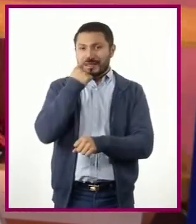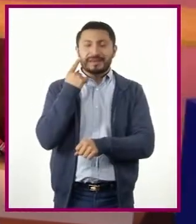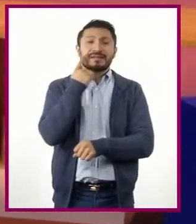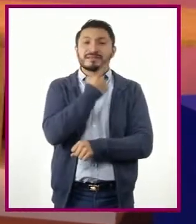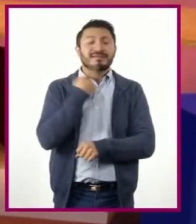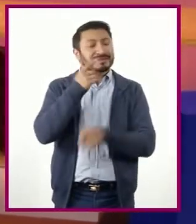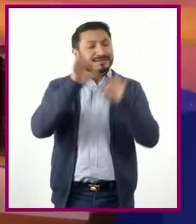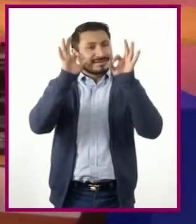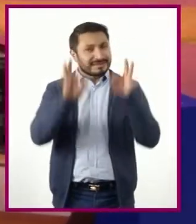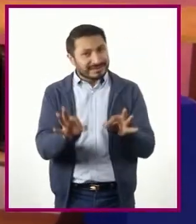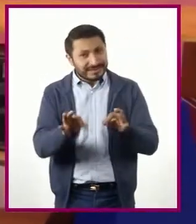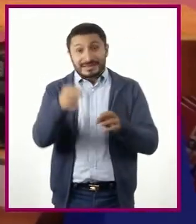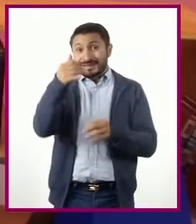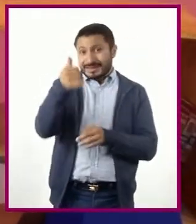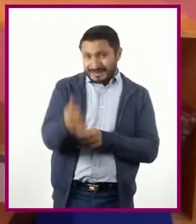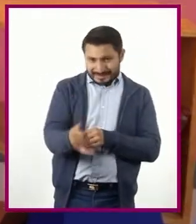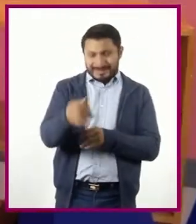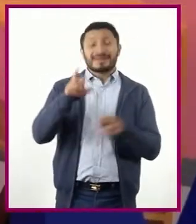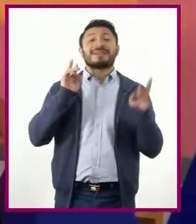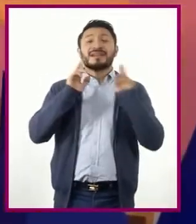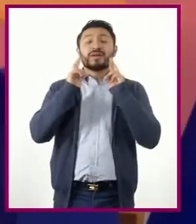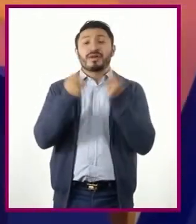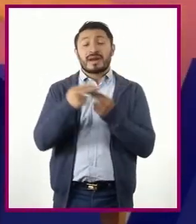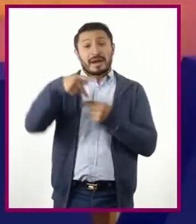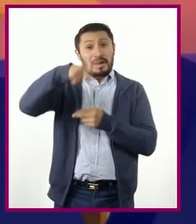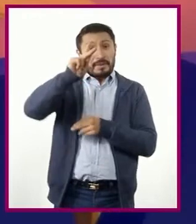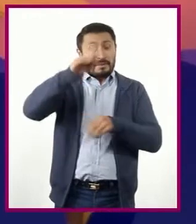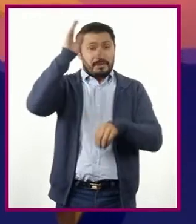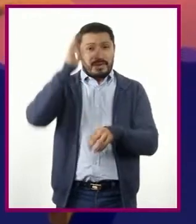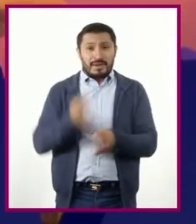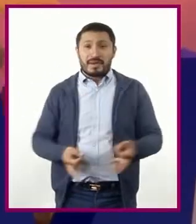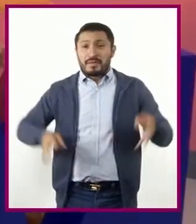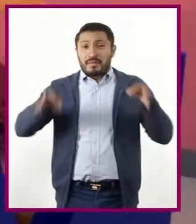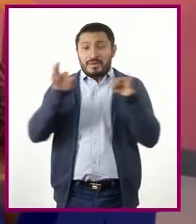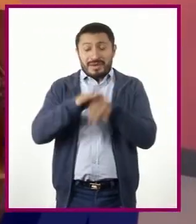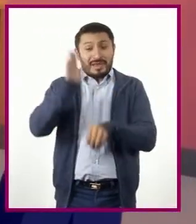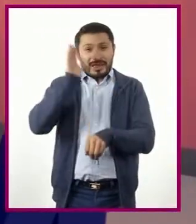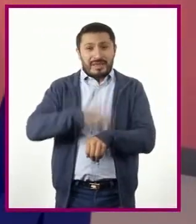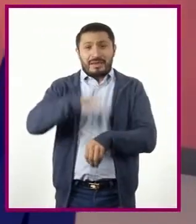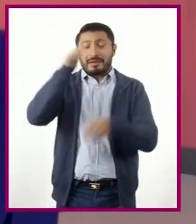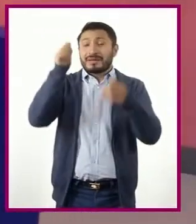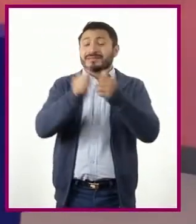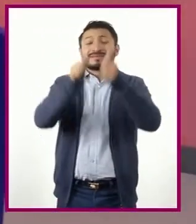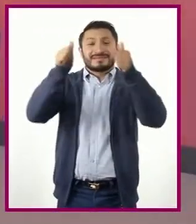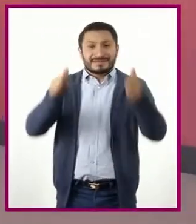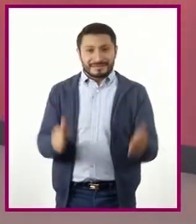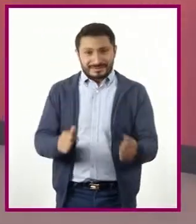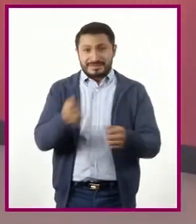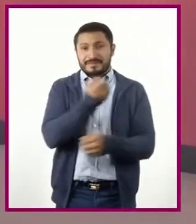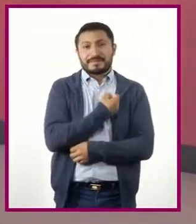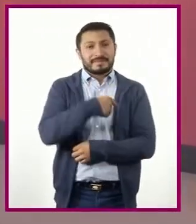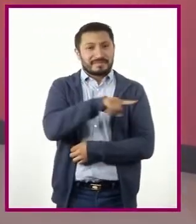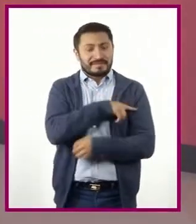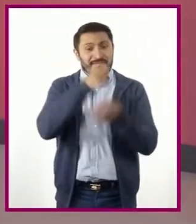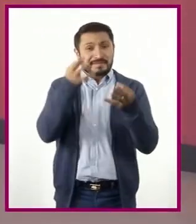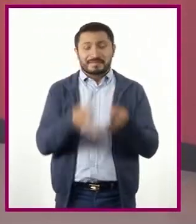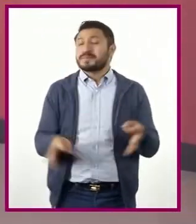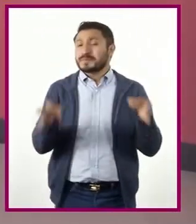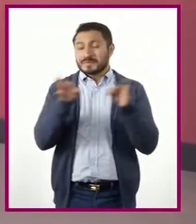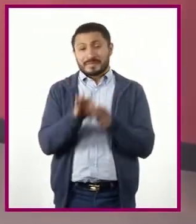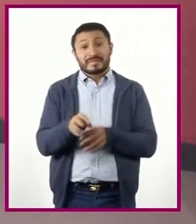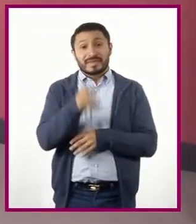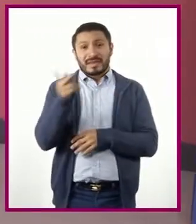nariz y boca, y aunque nos reunamos, debemos guardar y pedir la sana distancia. La salud es primero.